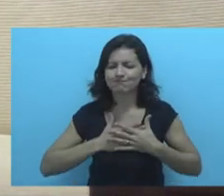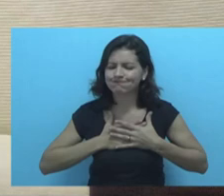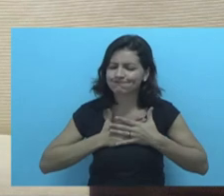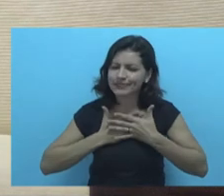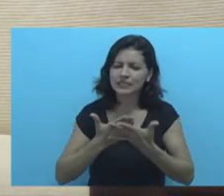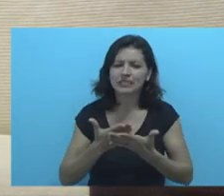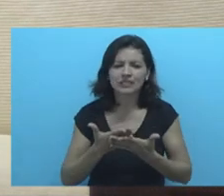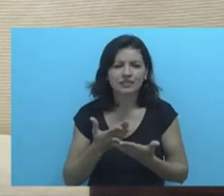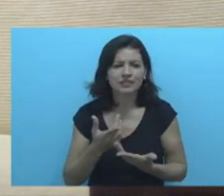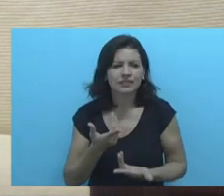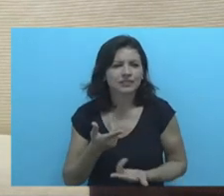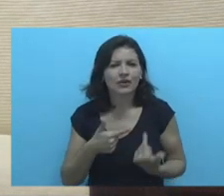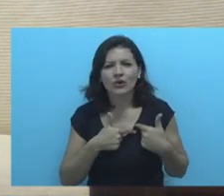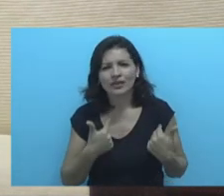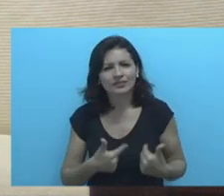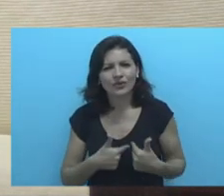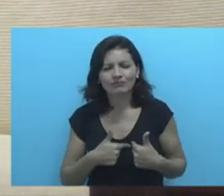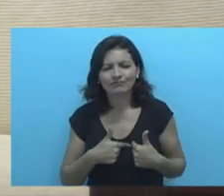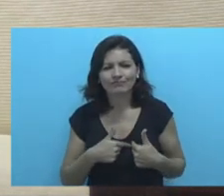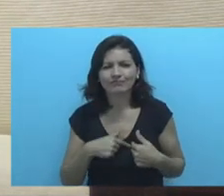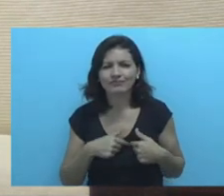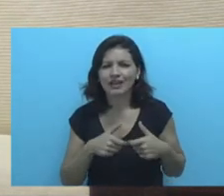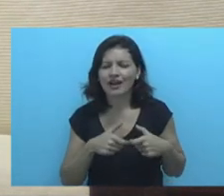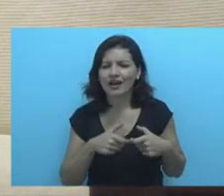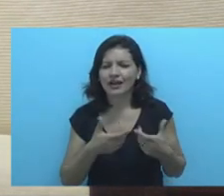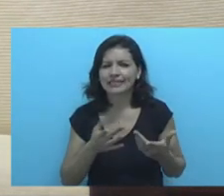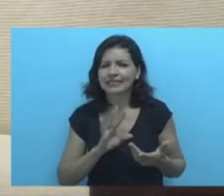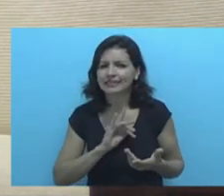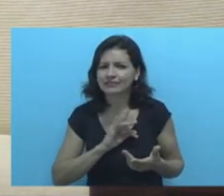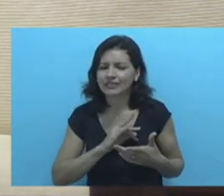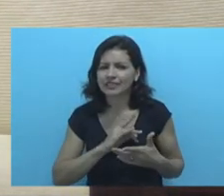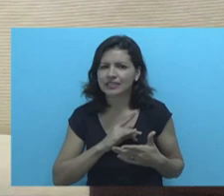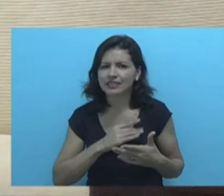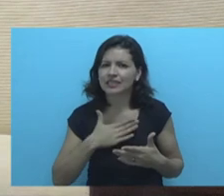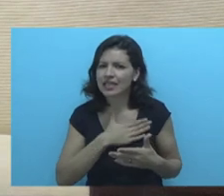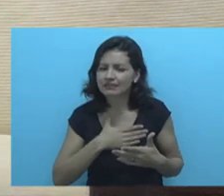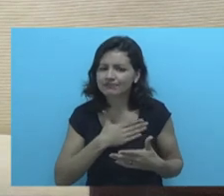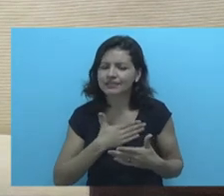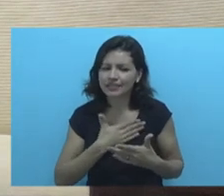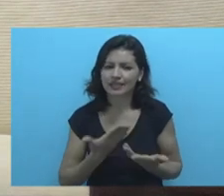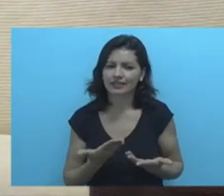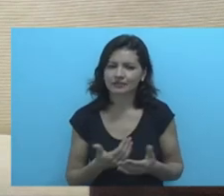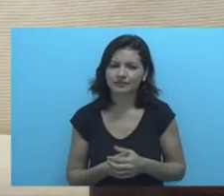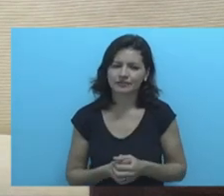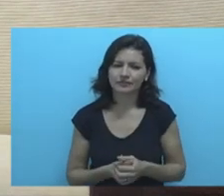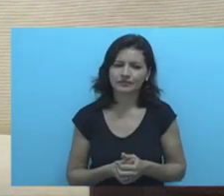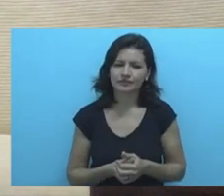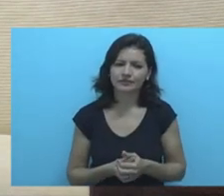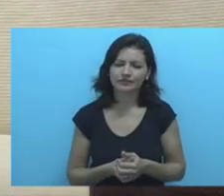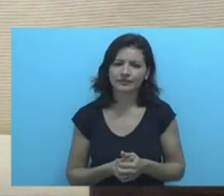enorme que no se llena, pero que vamos a intentar estar a la altura de las circunstancias para